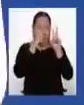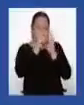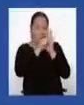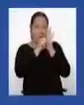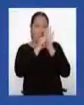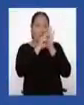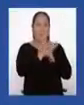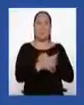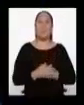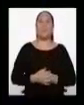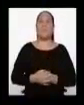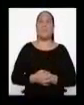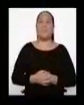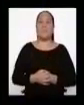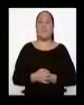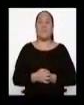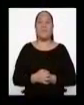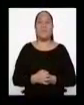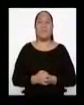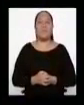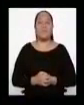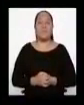de hoy.